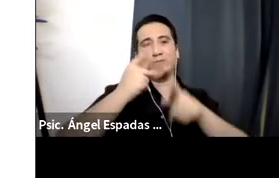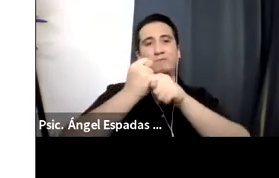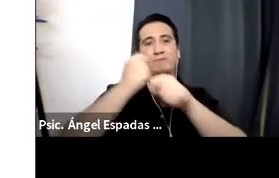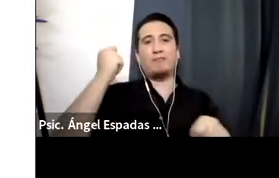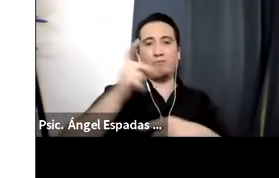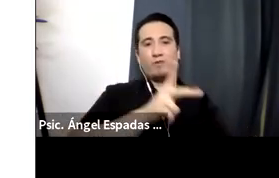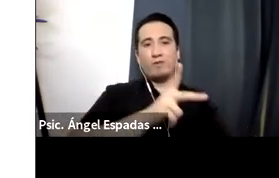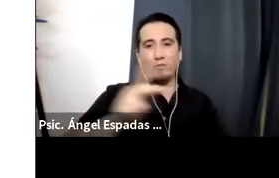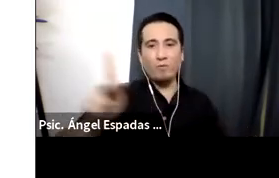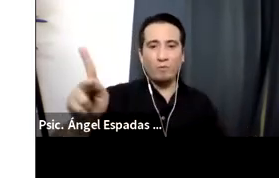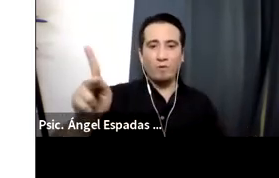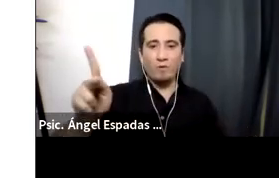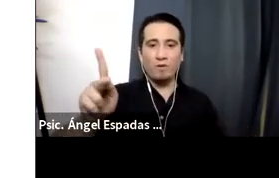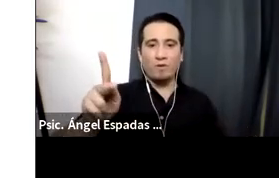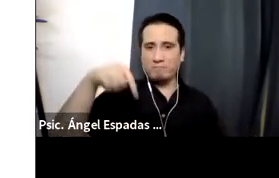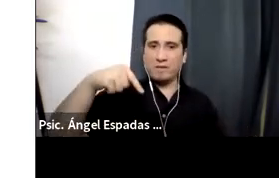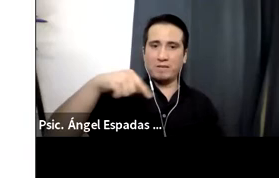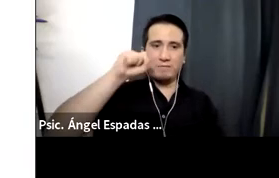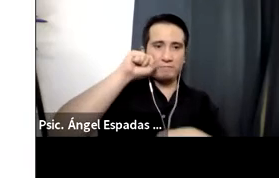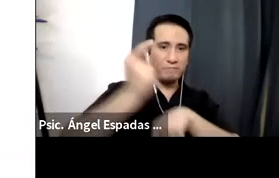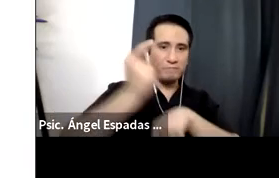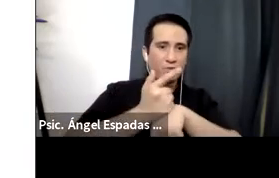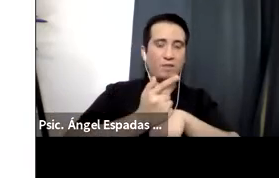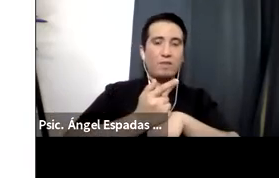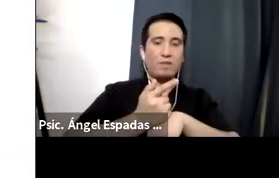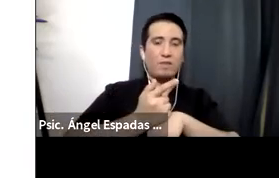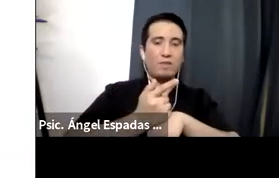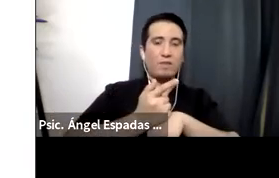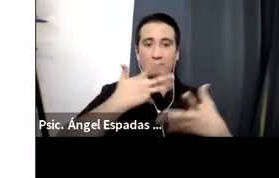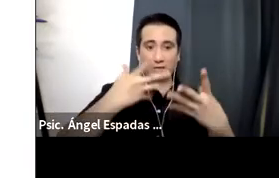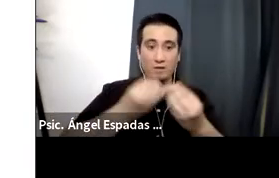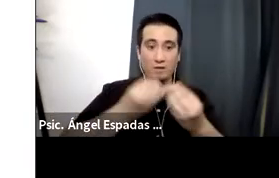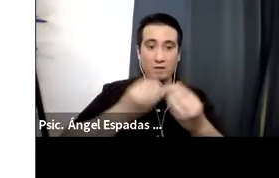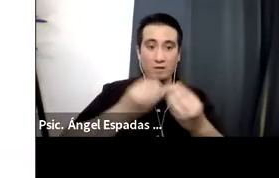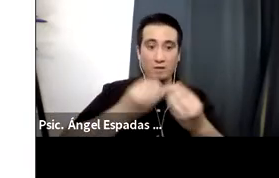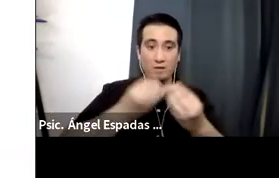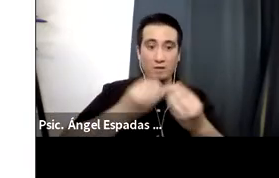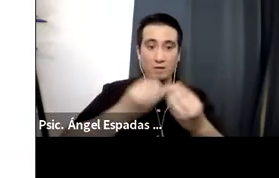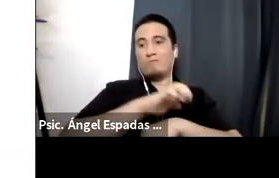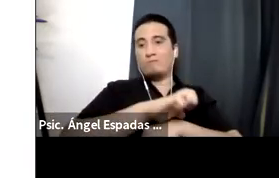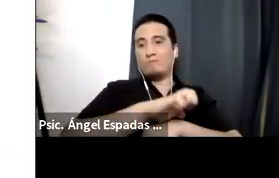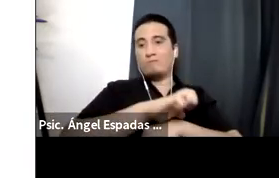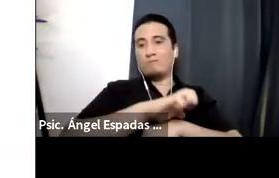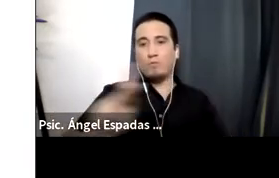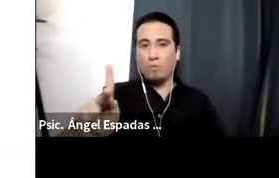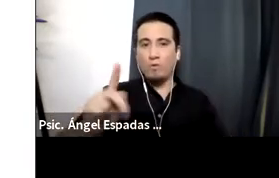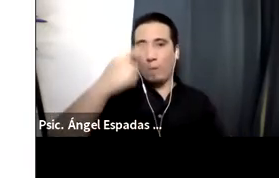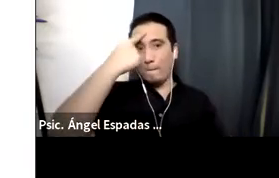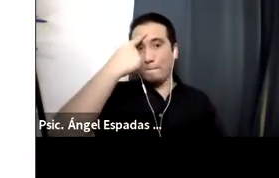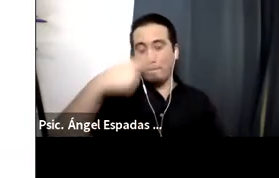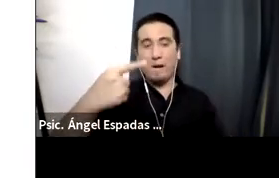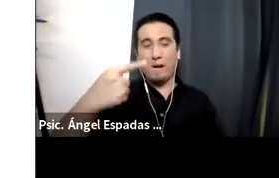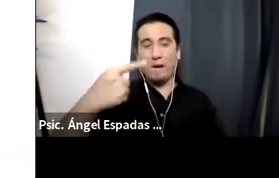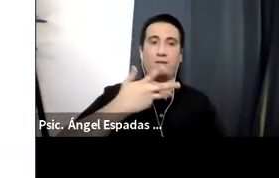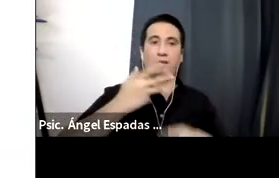público. Y entonces aquí vemos, ¿no? Que tenemos que hacer algo en nuestro espacio público para tener